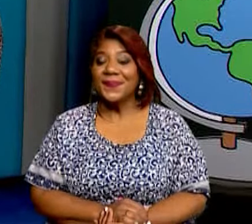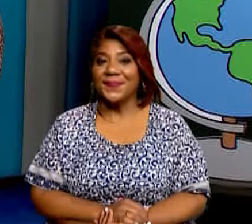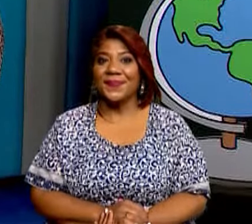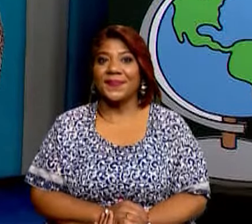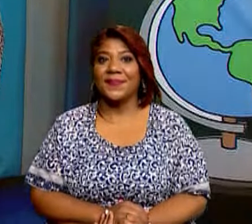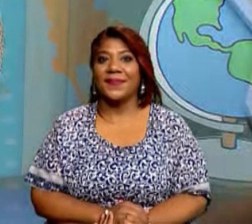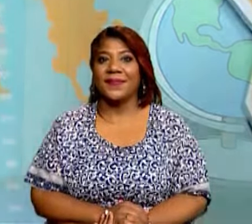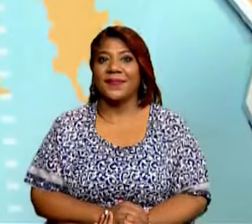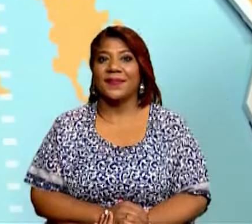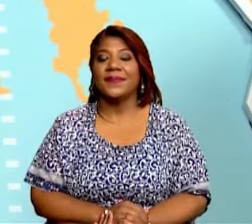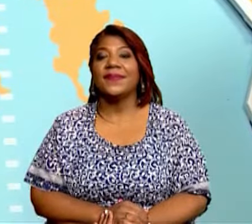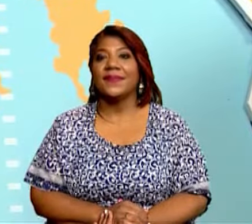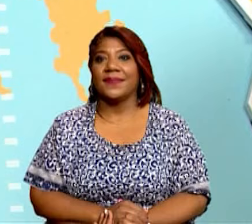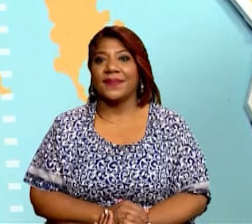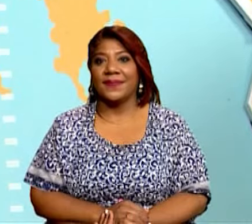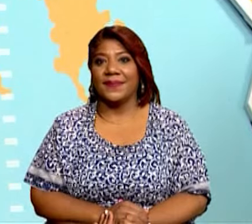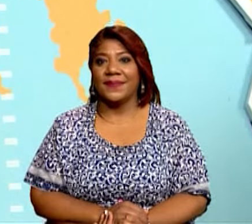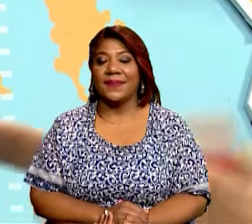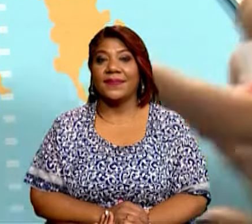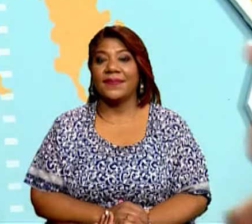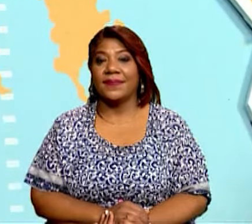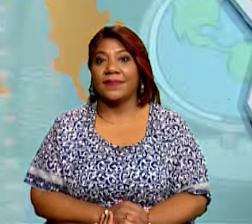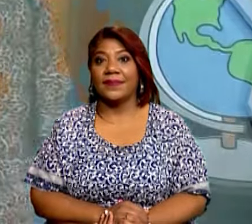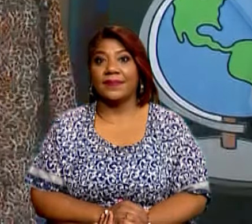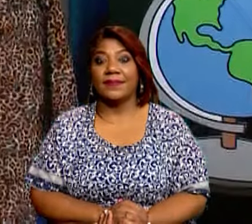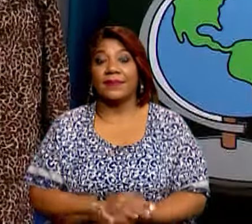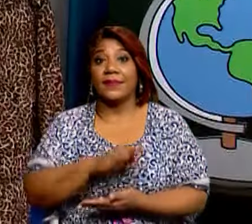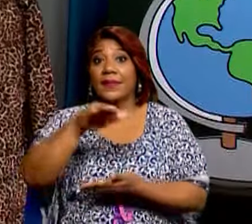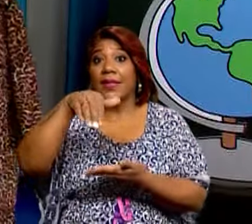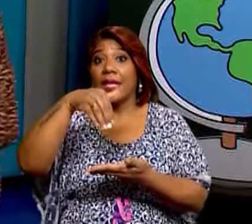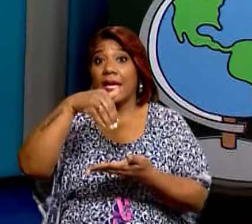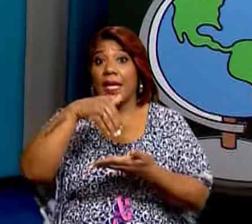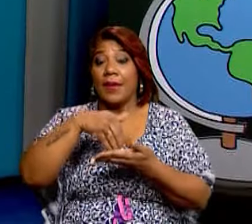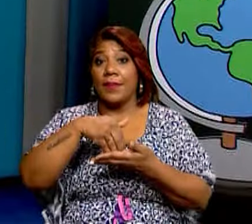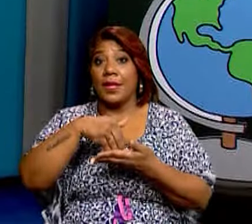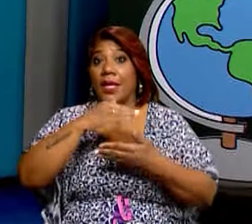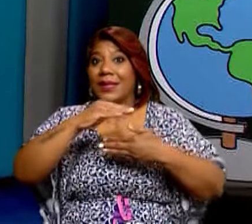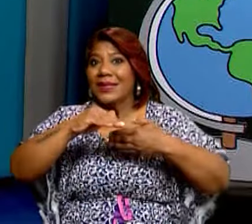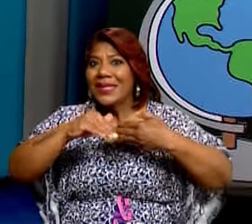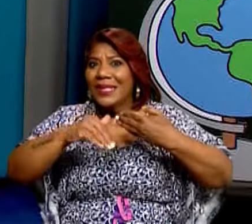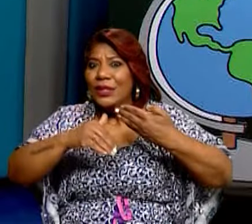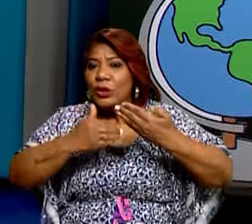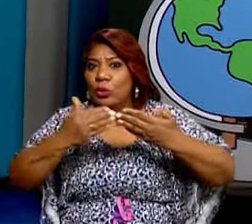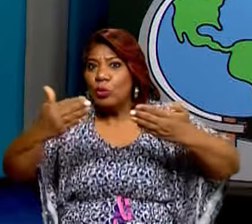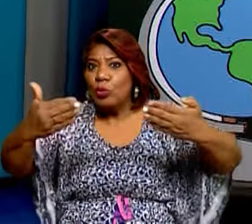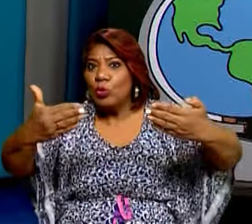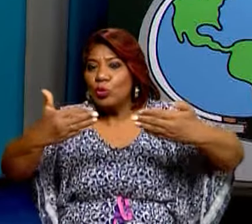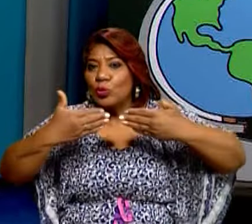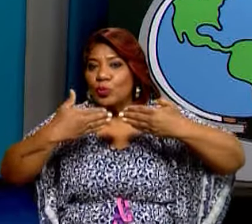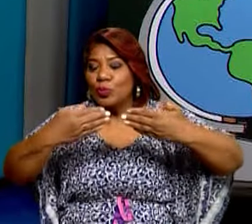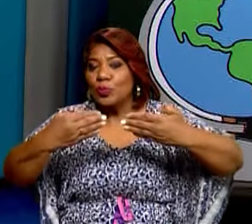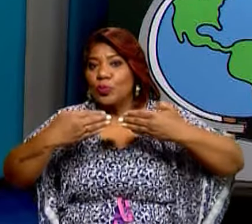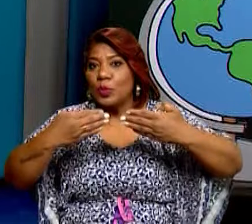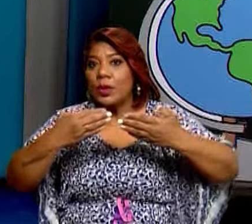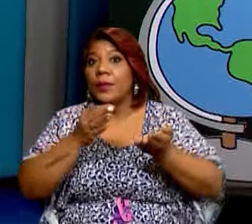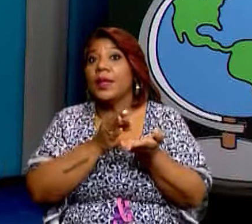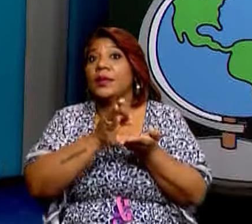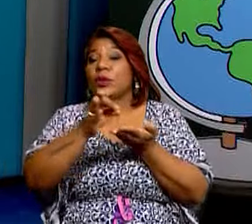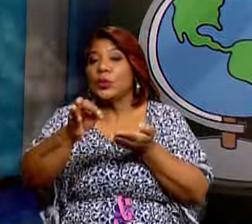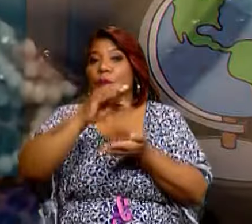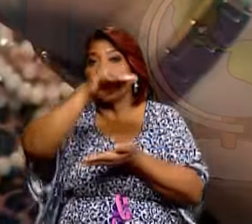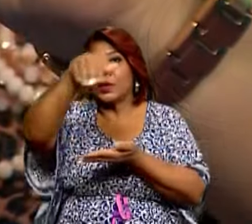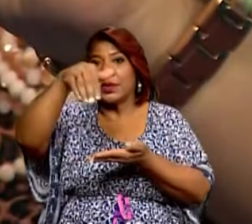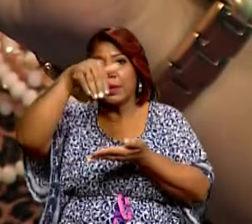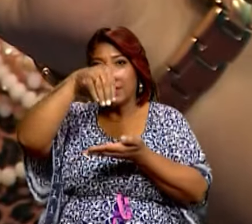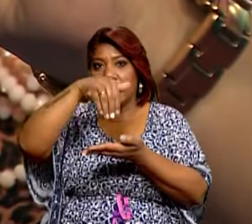de Panamá Oeste. La capital de la República, y como provincia también se sabe identificar,